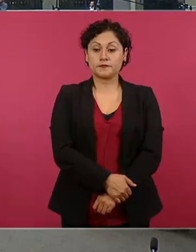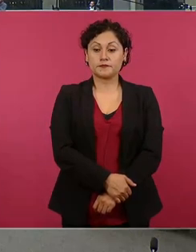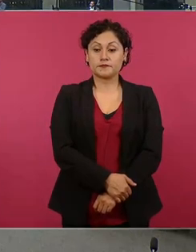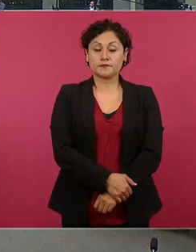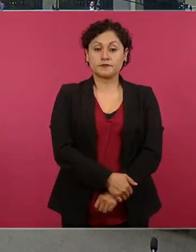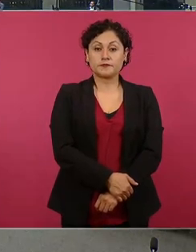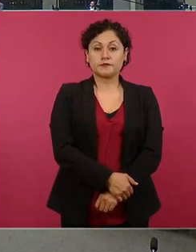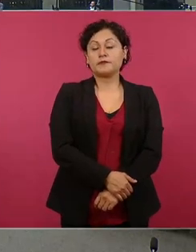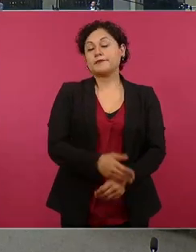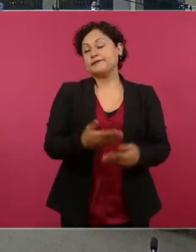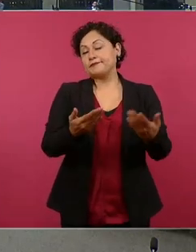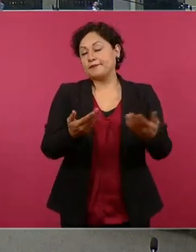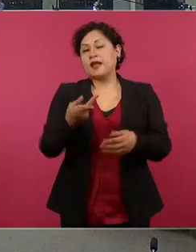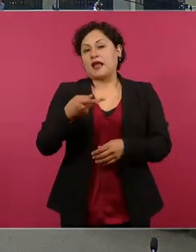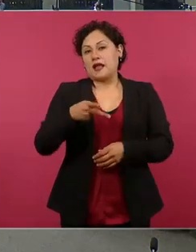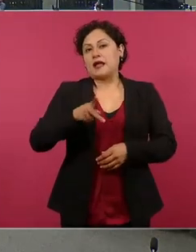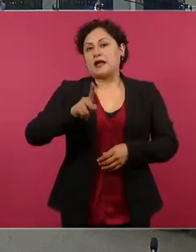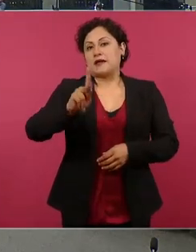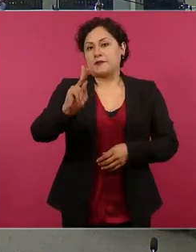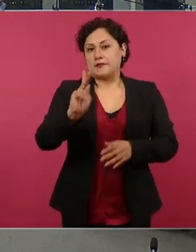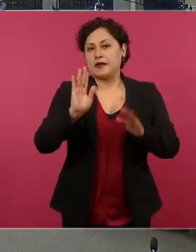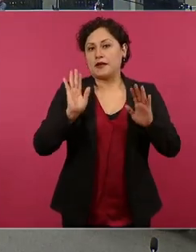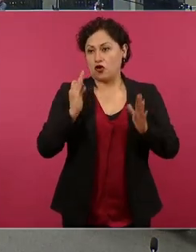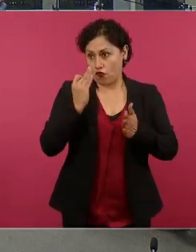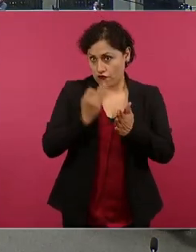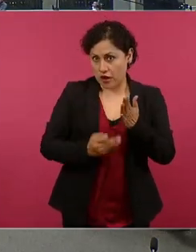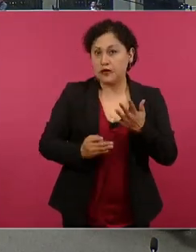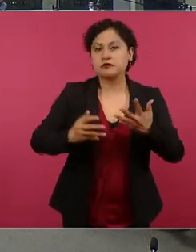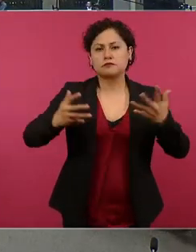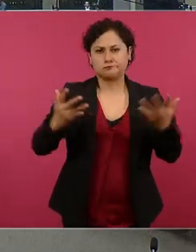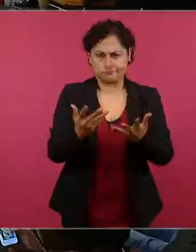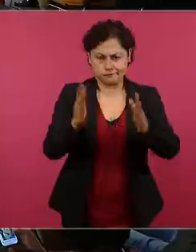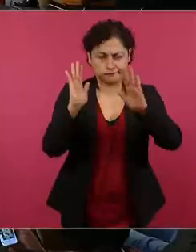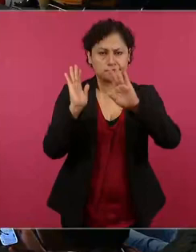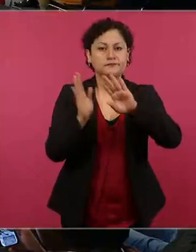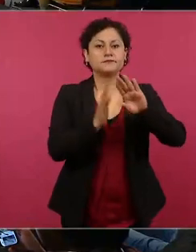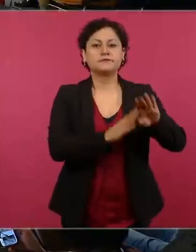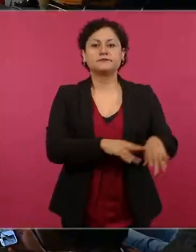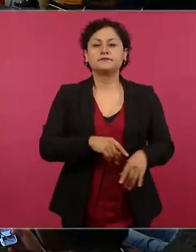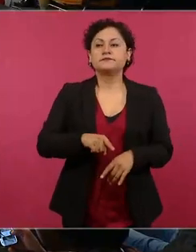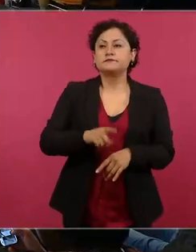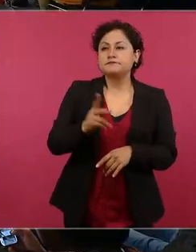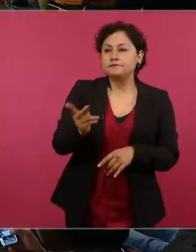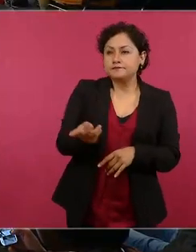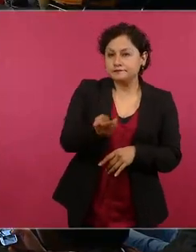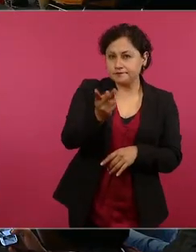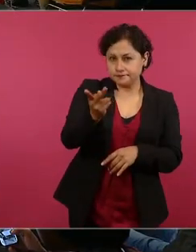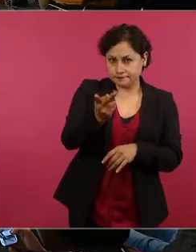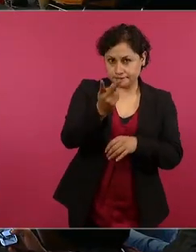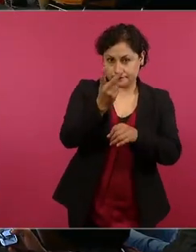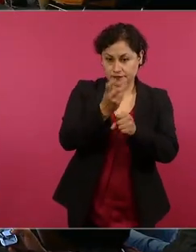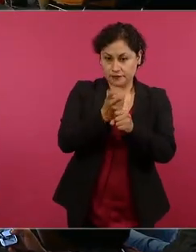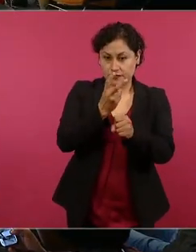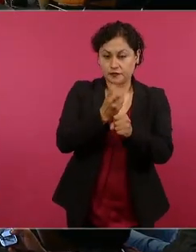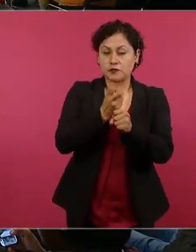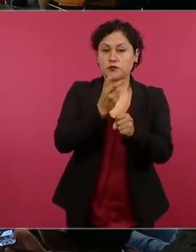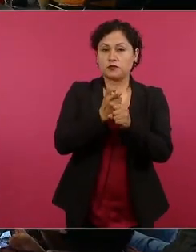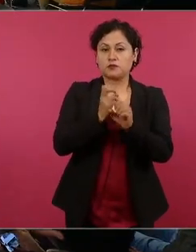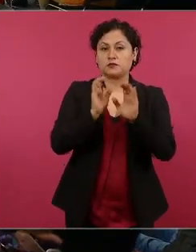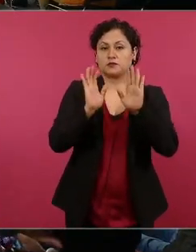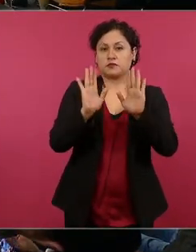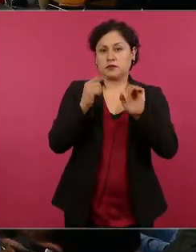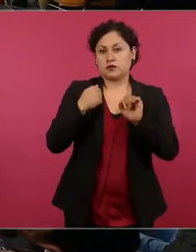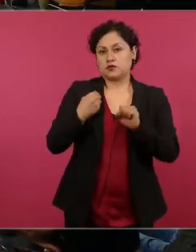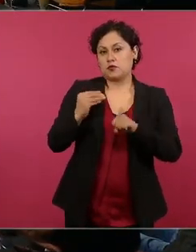Pero si hace falta, lo hacemos, ¿eh? Okay. Presidente, y en una segunda pregunta, pues no mencionaré su nombre porque no se